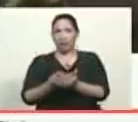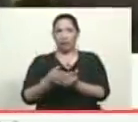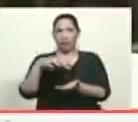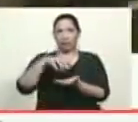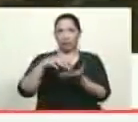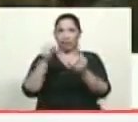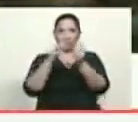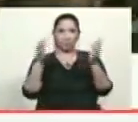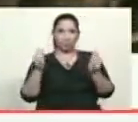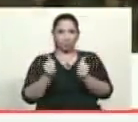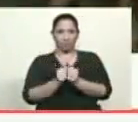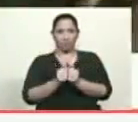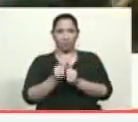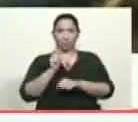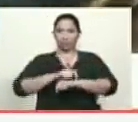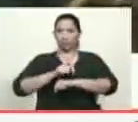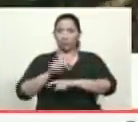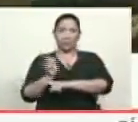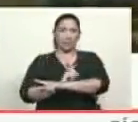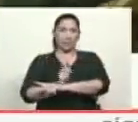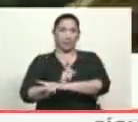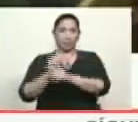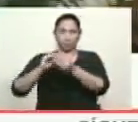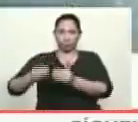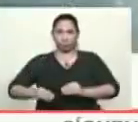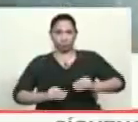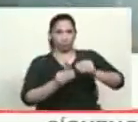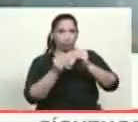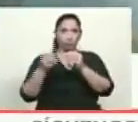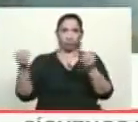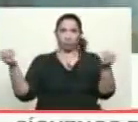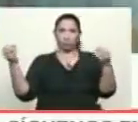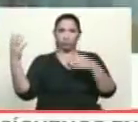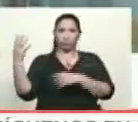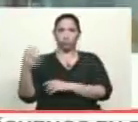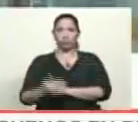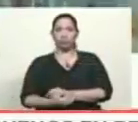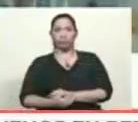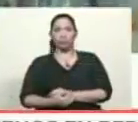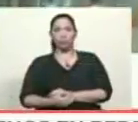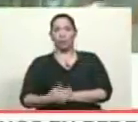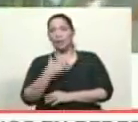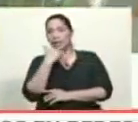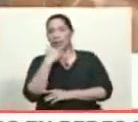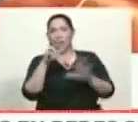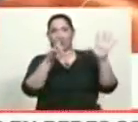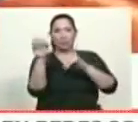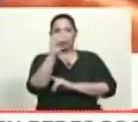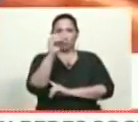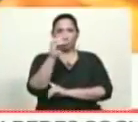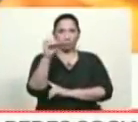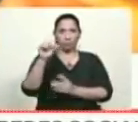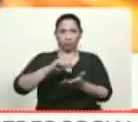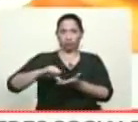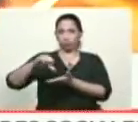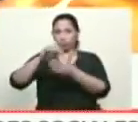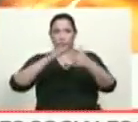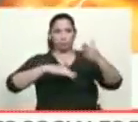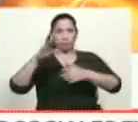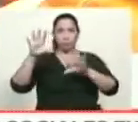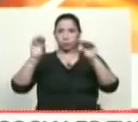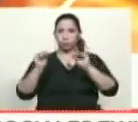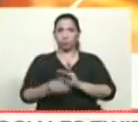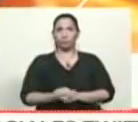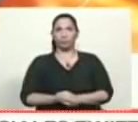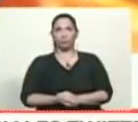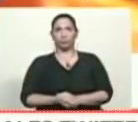tratar en el menor tiempo posible de restablecer. Actualmente tenemos casi un 80% de la ciudad de Barcelona sin energía eléctrica